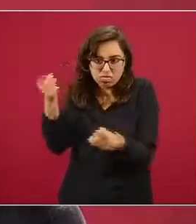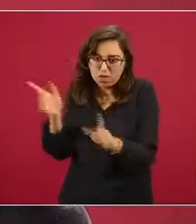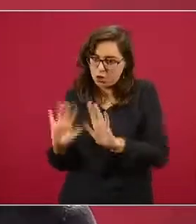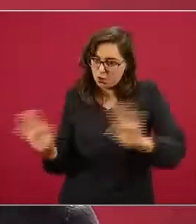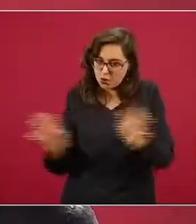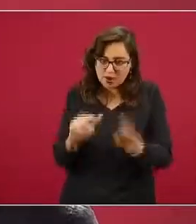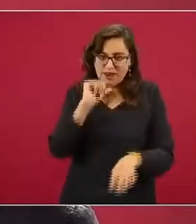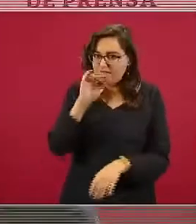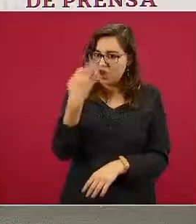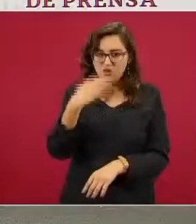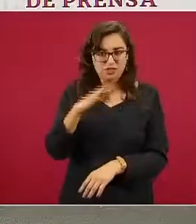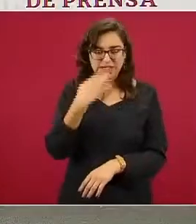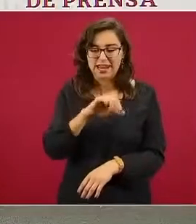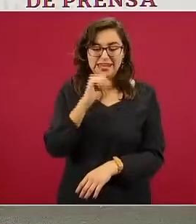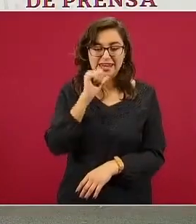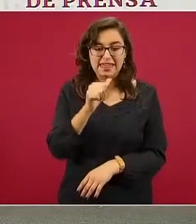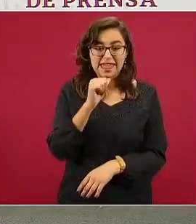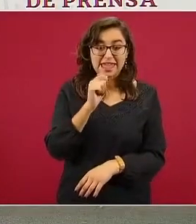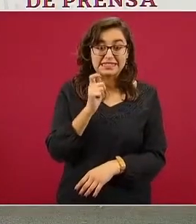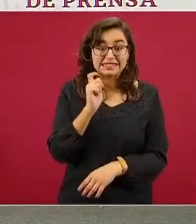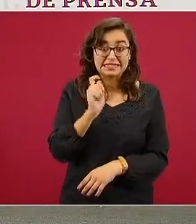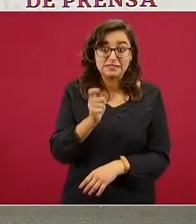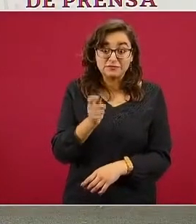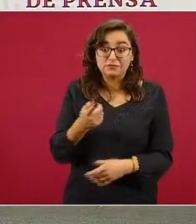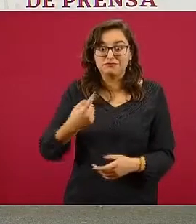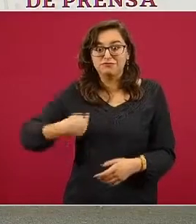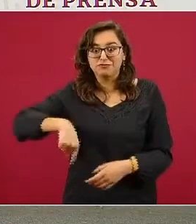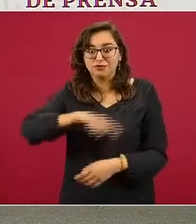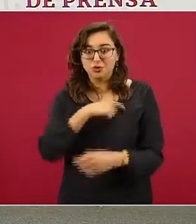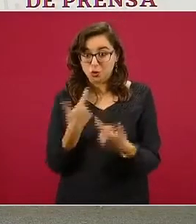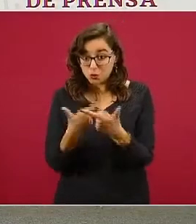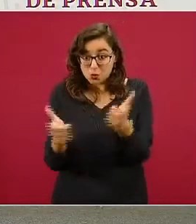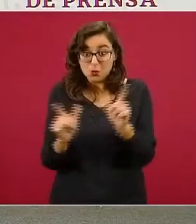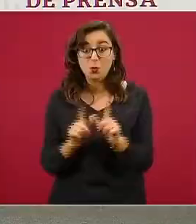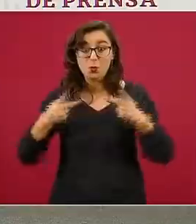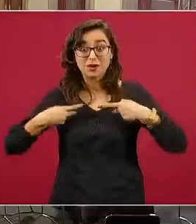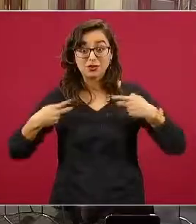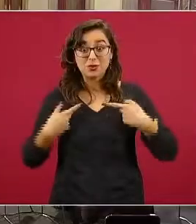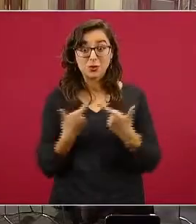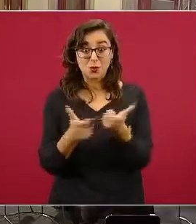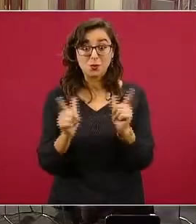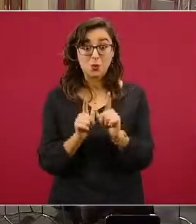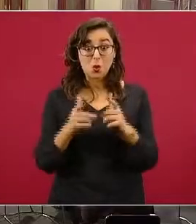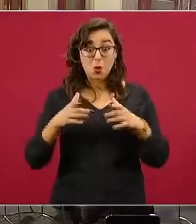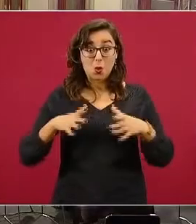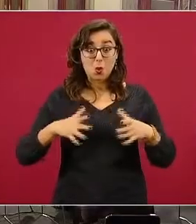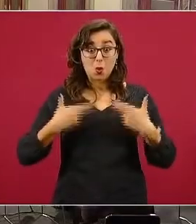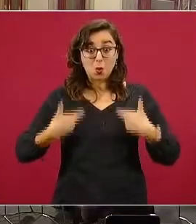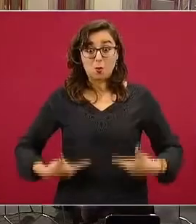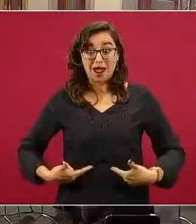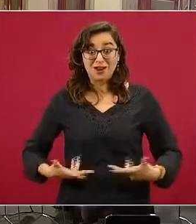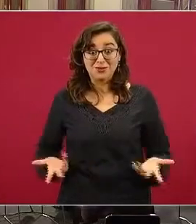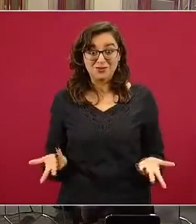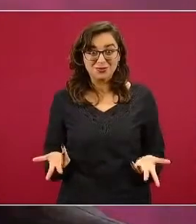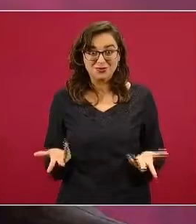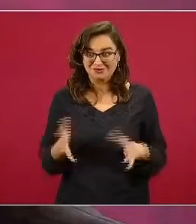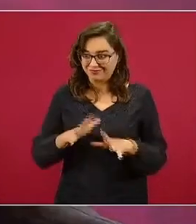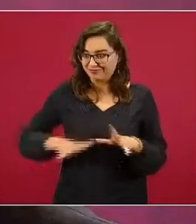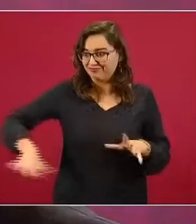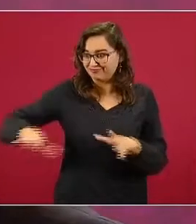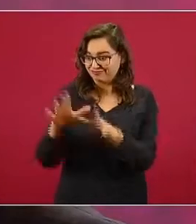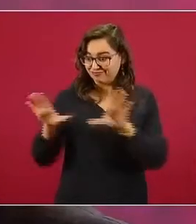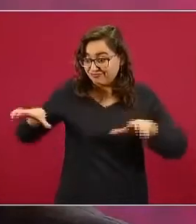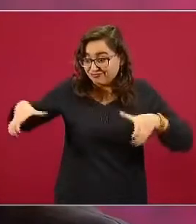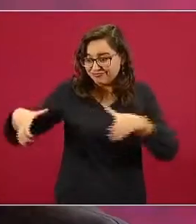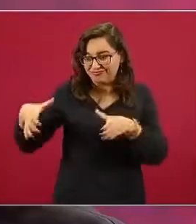esta terminología, se refiere a que somos un rebaño de seres humanos, somos una colectividad, y en la medida